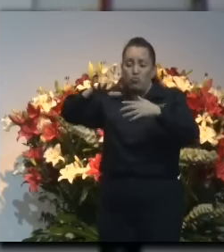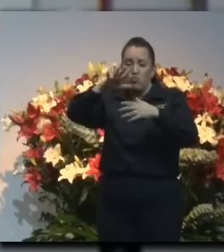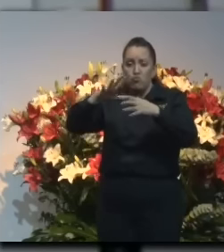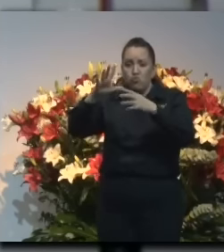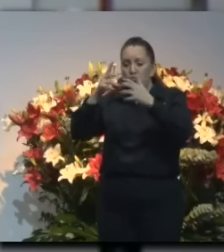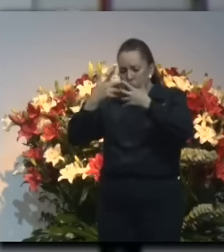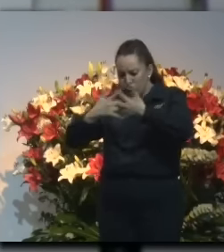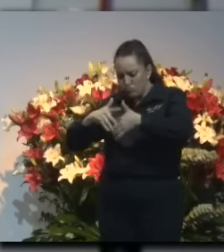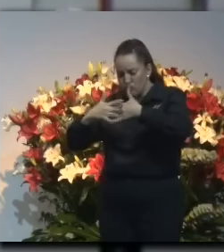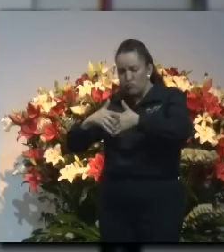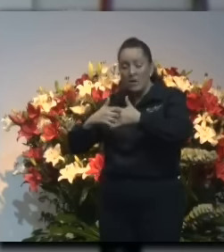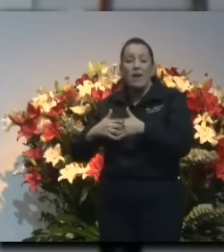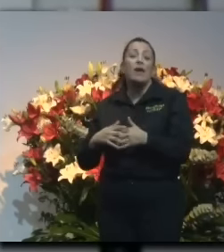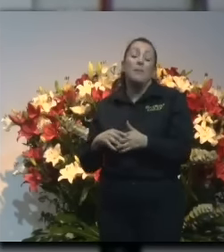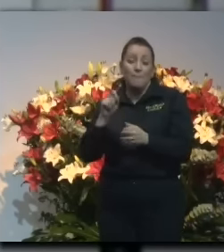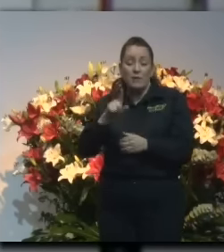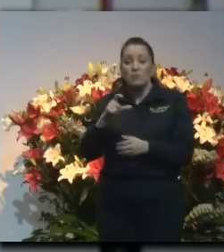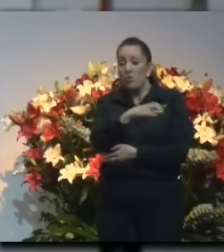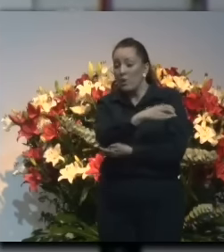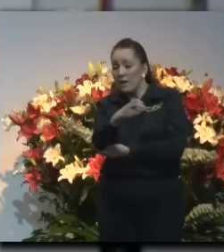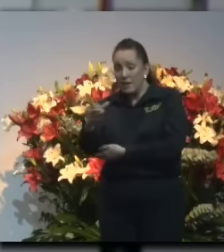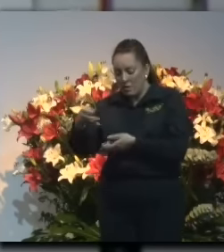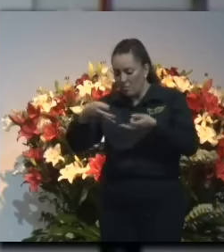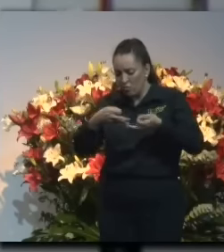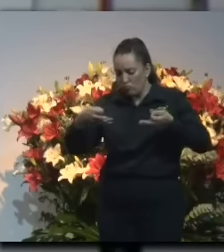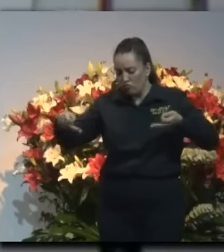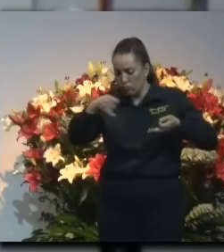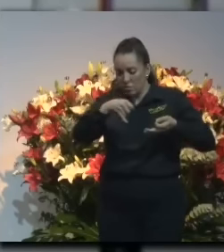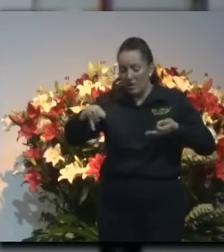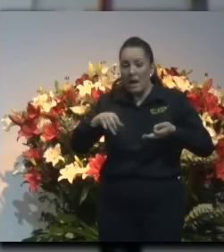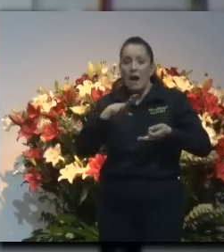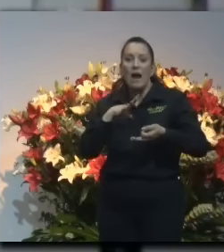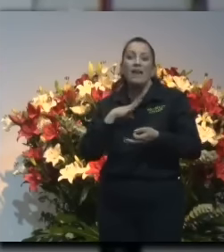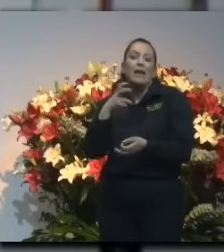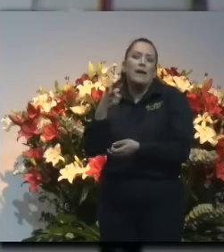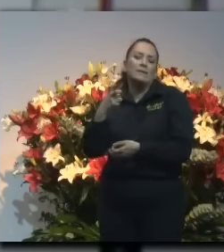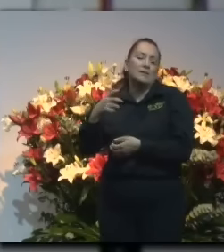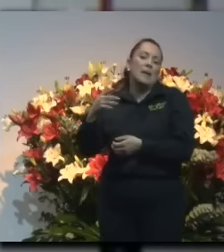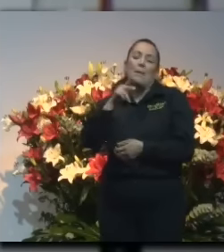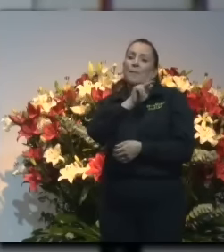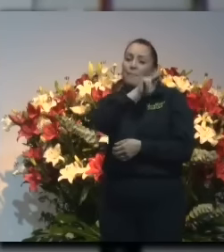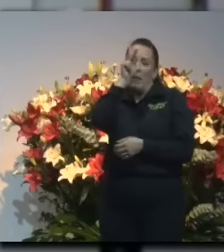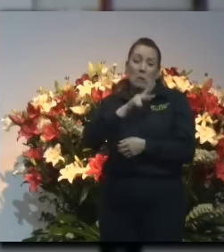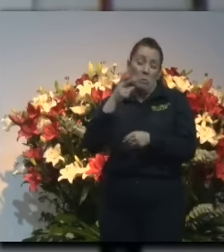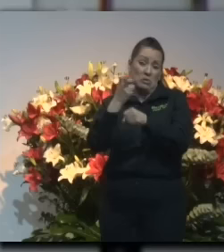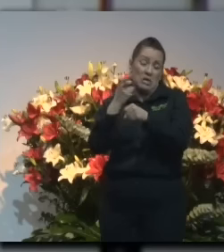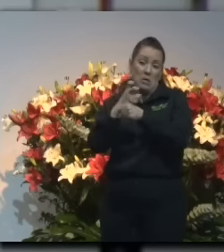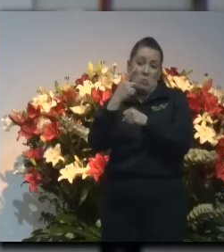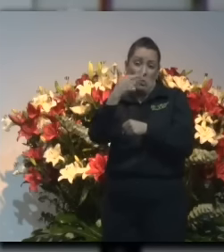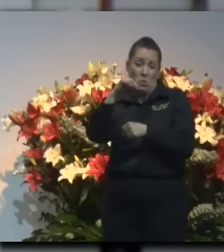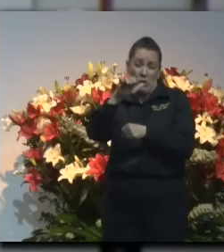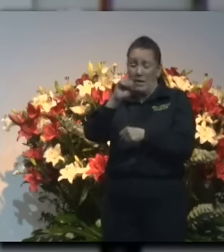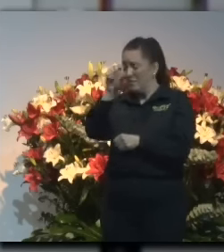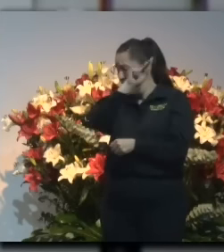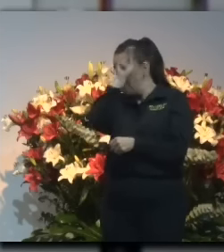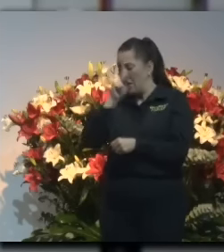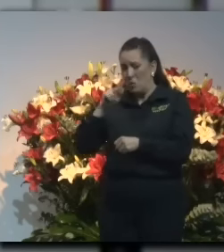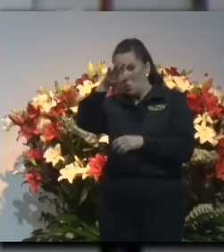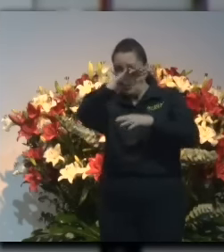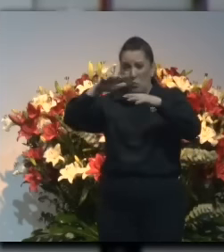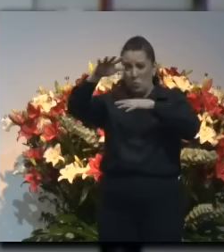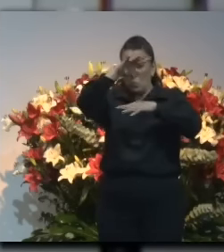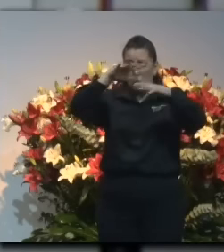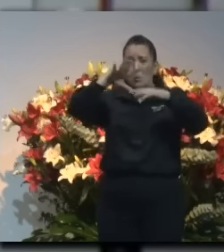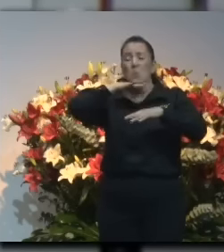la agricultura y el metano está demostrando ser el segundo gas más contaminante. Entonces, reducir el uso de combustibles fósiles para